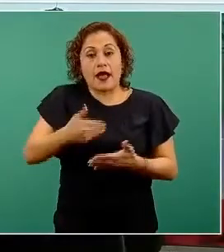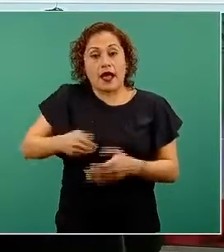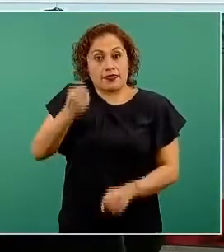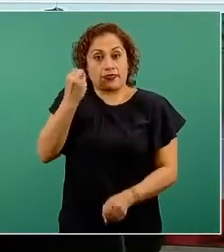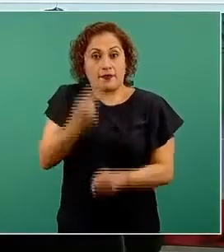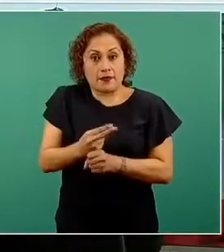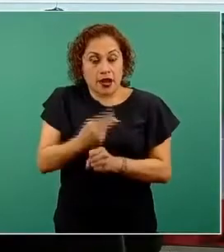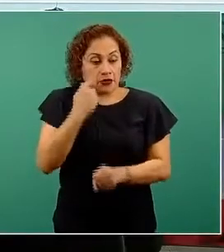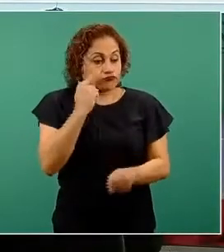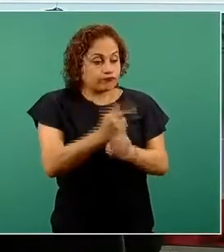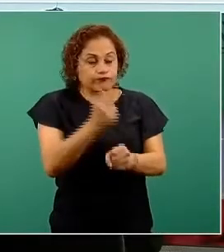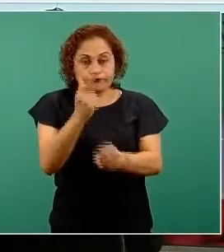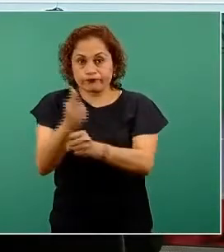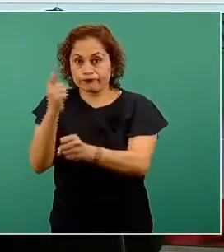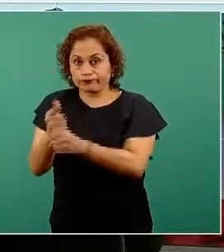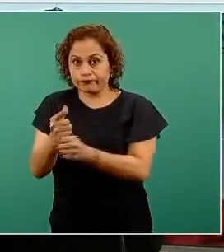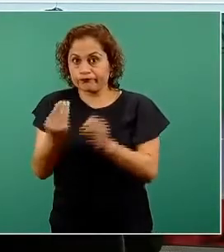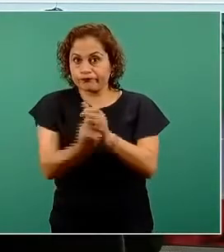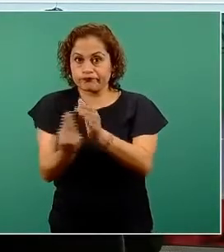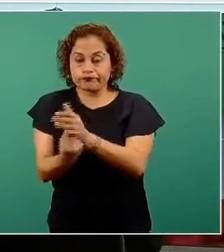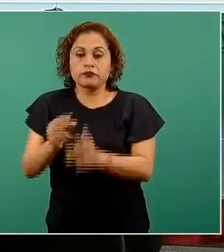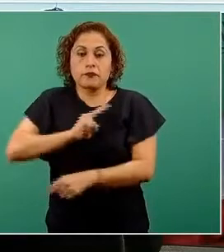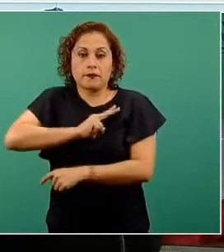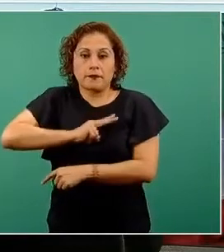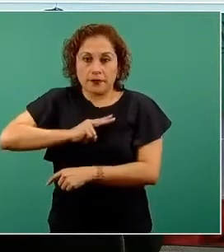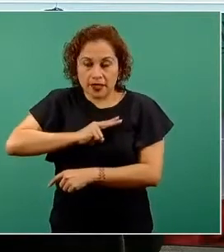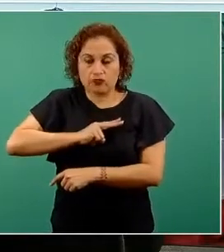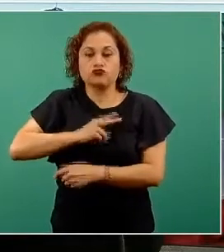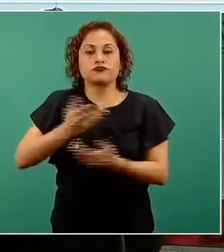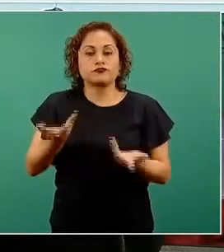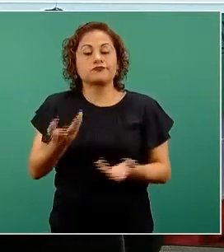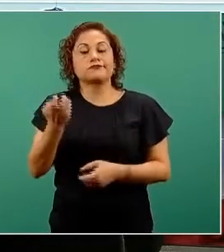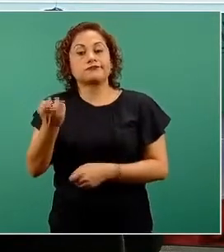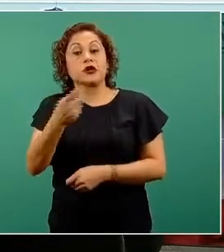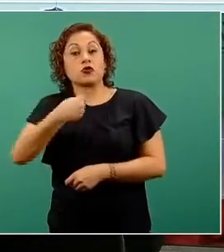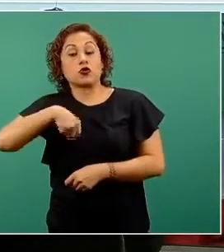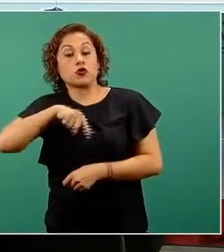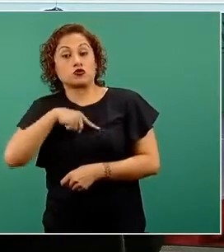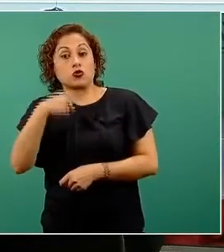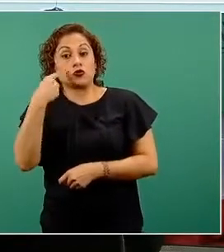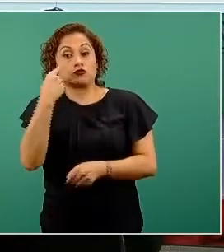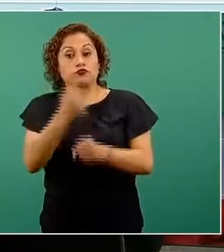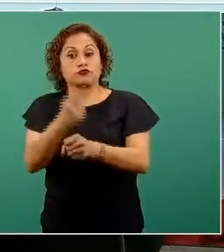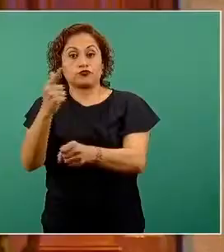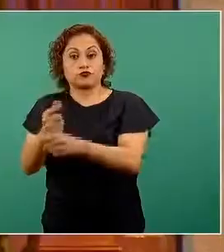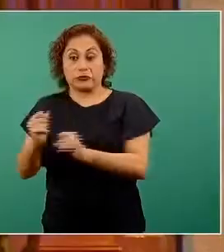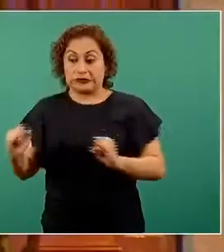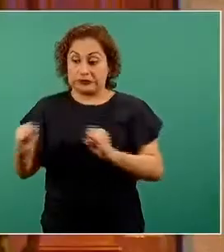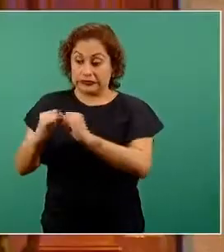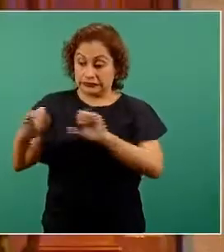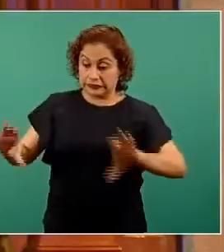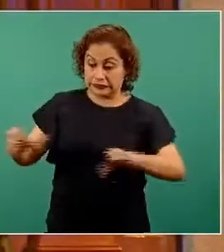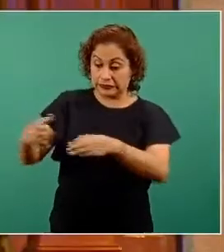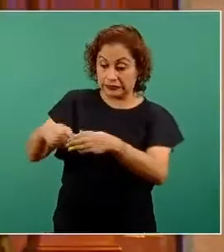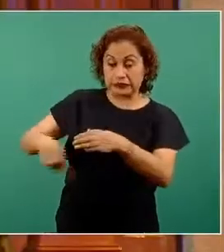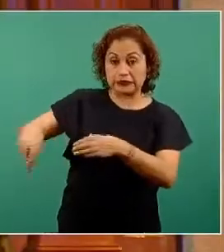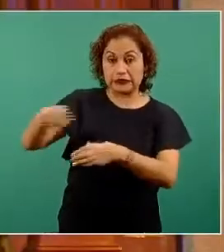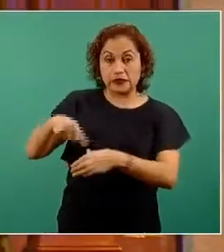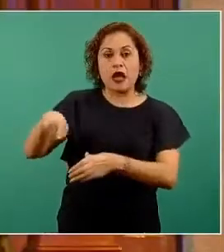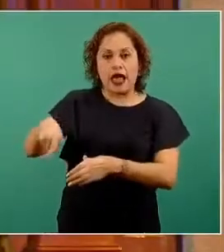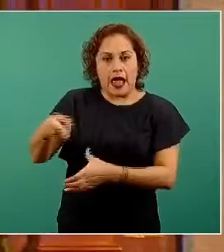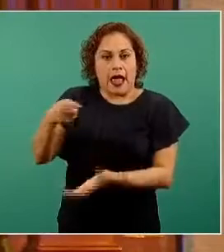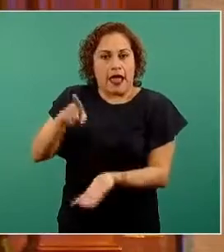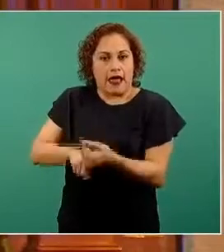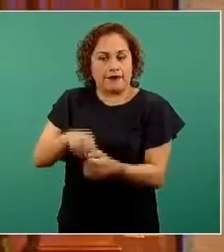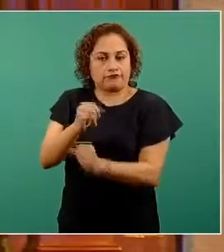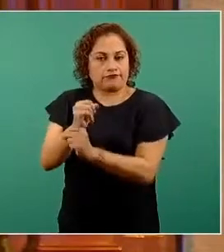y esto obviamente requiere de una coordinación, pero además al sumar estas capacidades en todas estas instituciones que tienen secuenciadores,